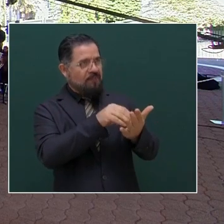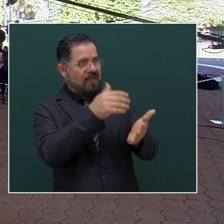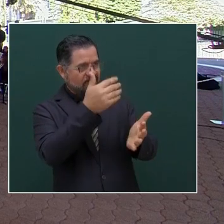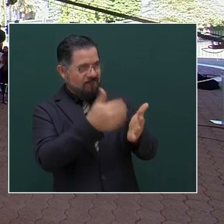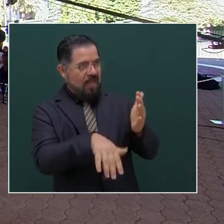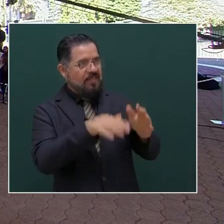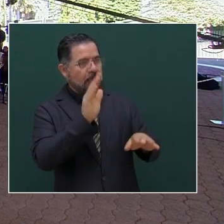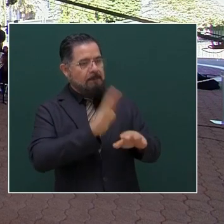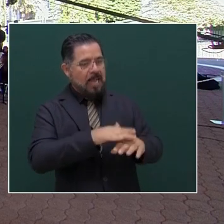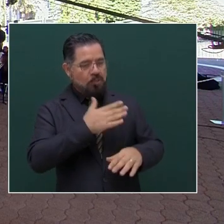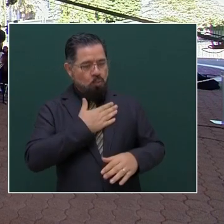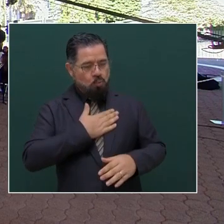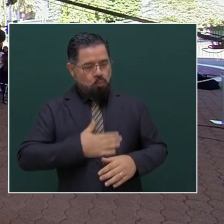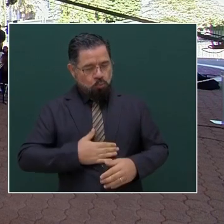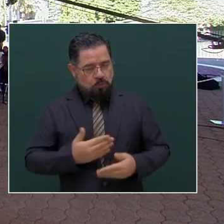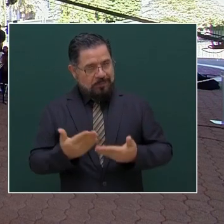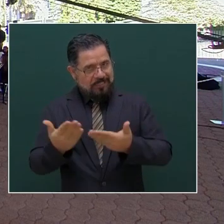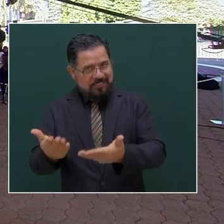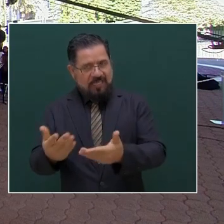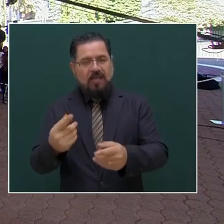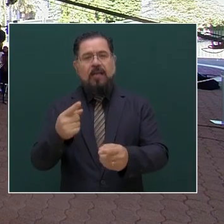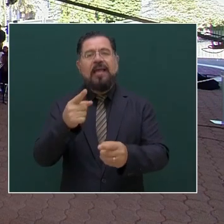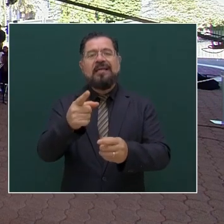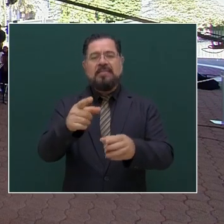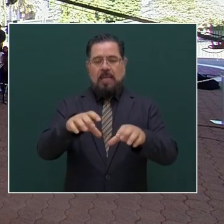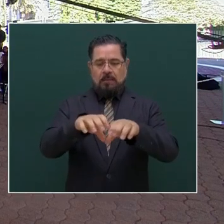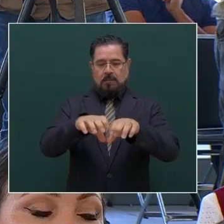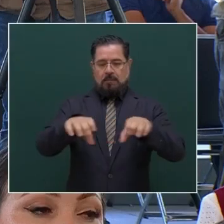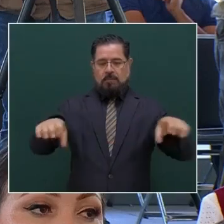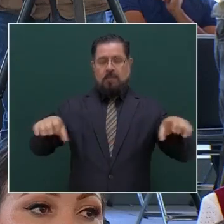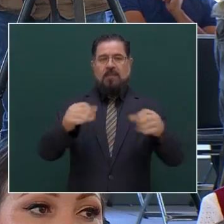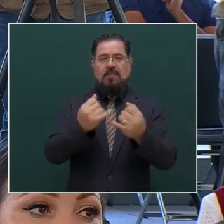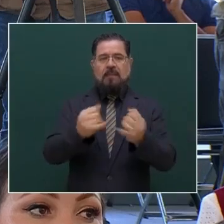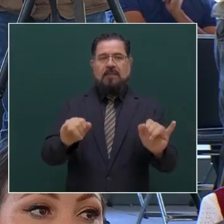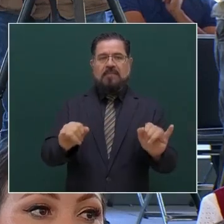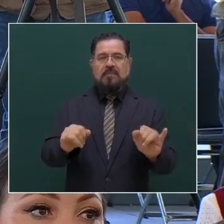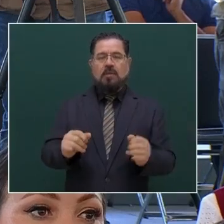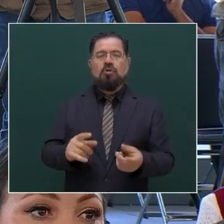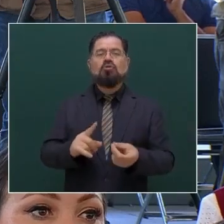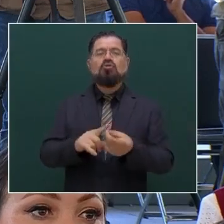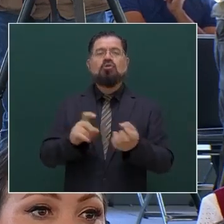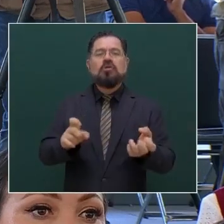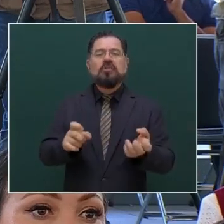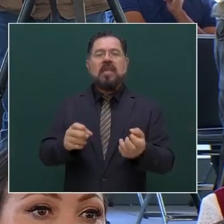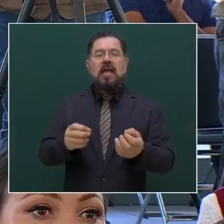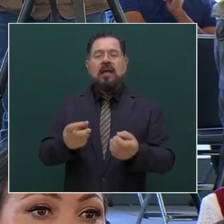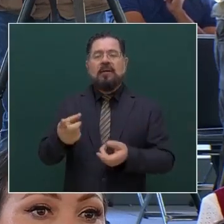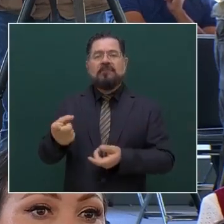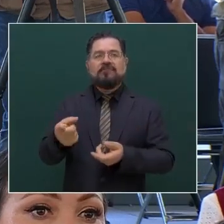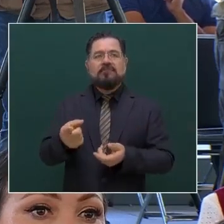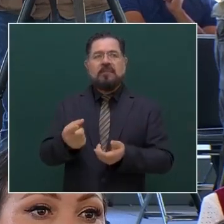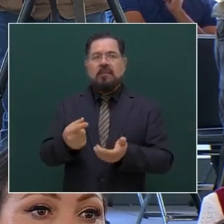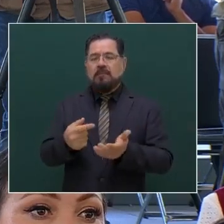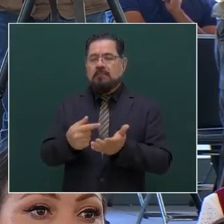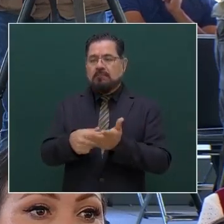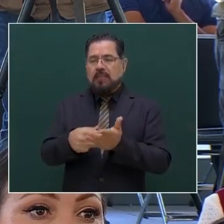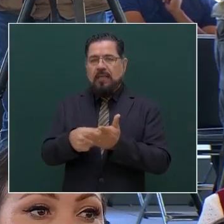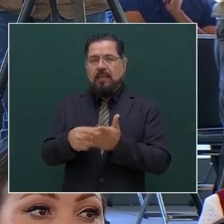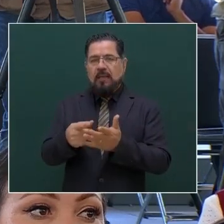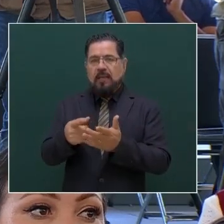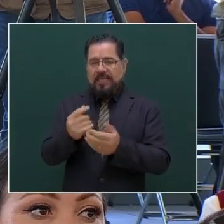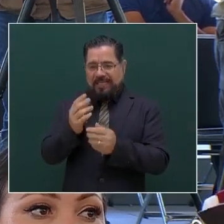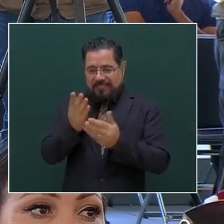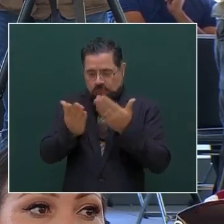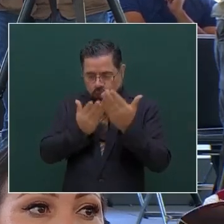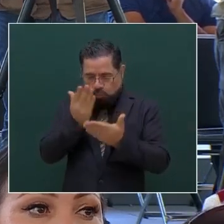ellos era el acueducto Independencia. Es una obra que no tiene manifiesto de impacto ambiental, presidente, y